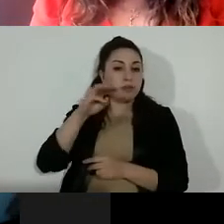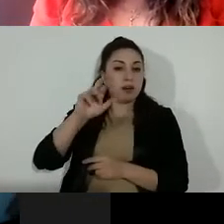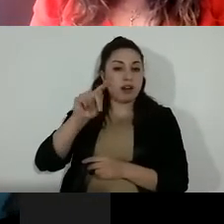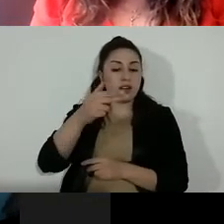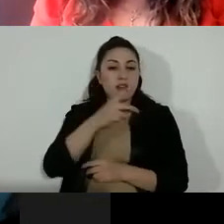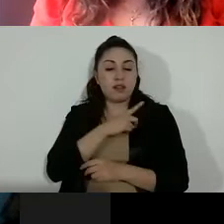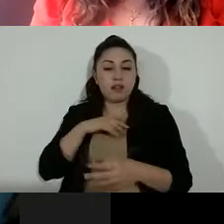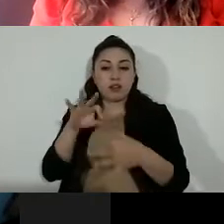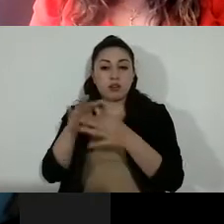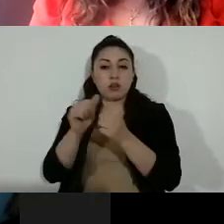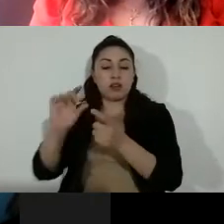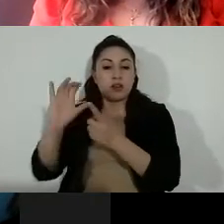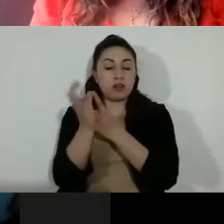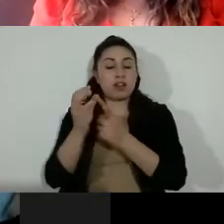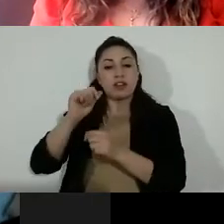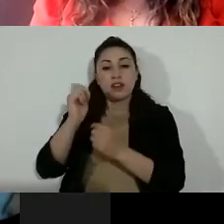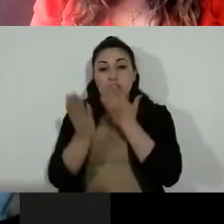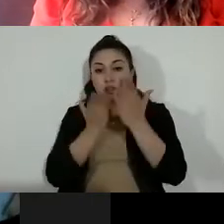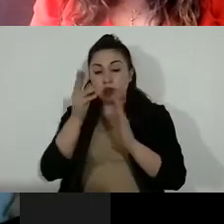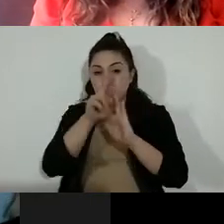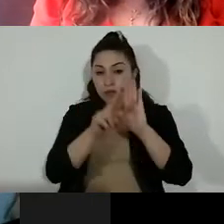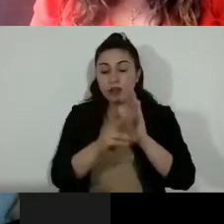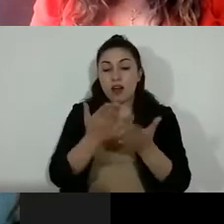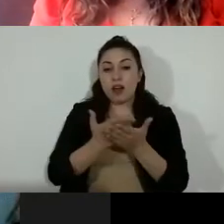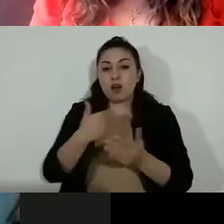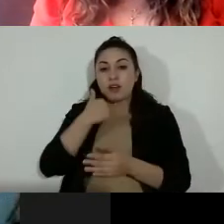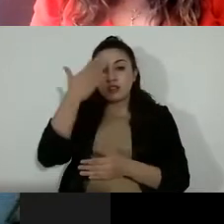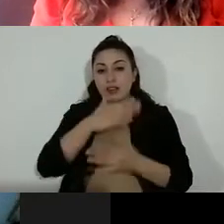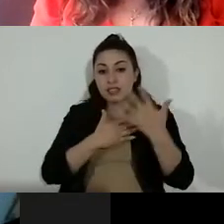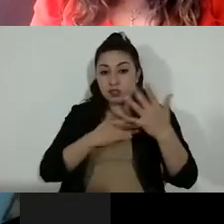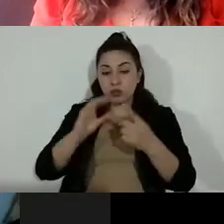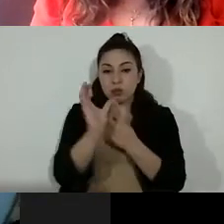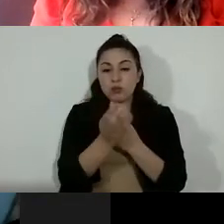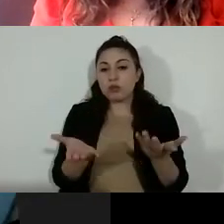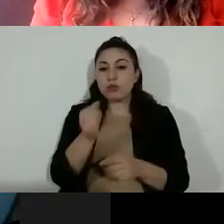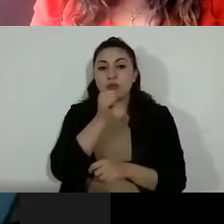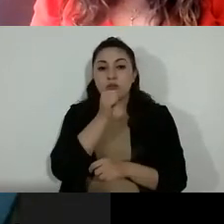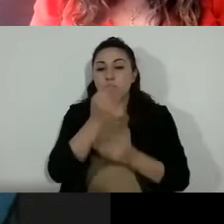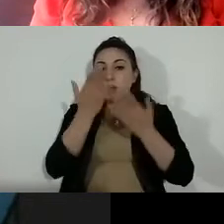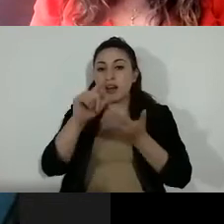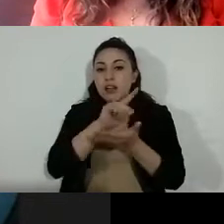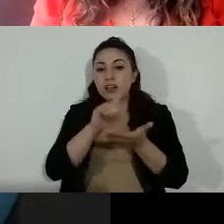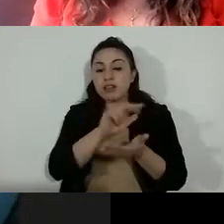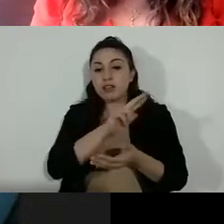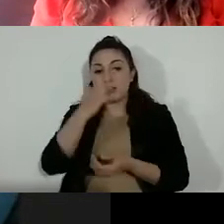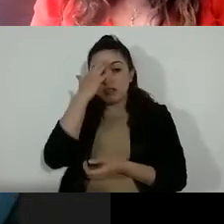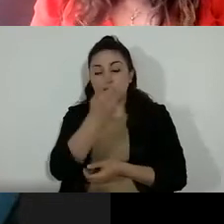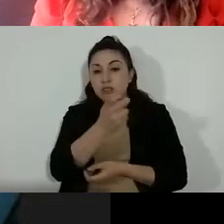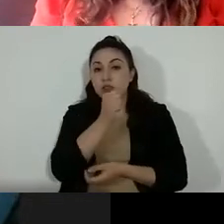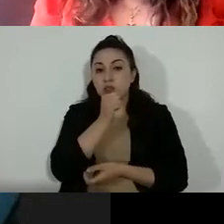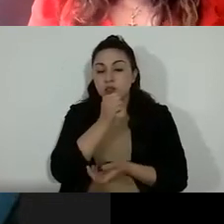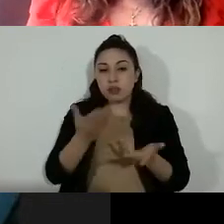toda vez que estas 5 comisiones de nueva creación todas no tienen un sustento jurídico. Es decir, vamos